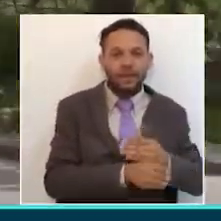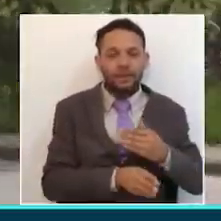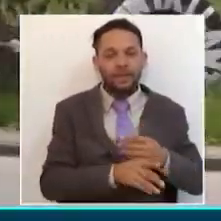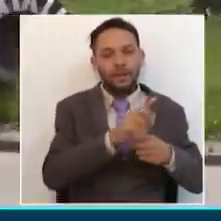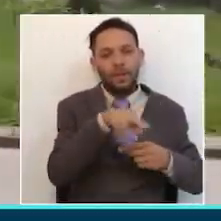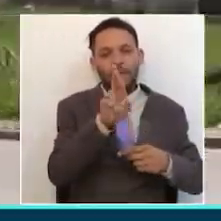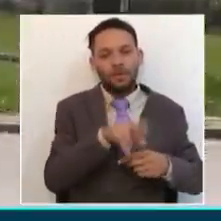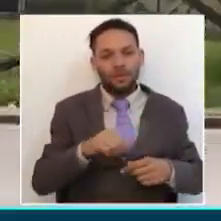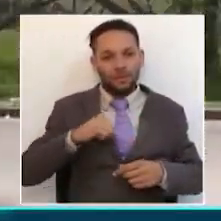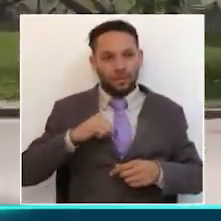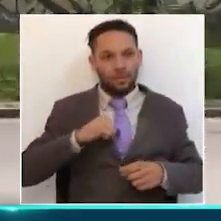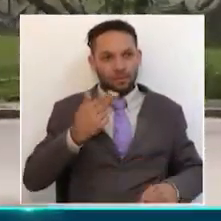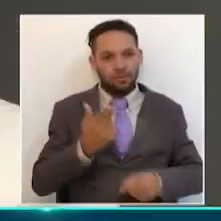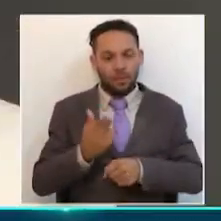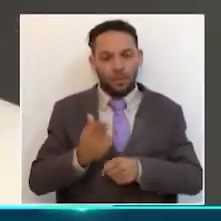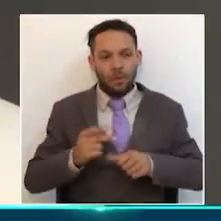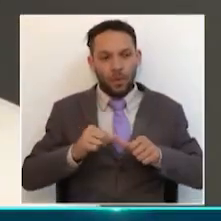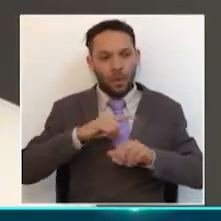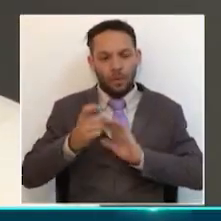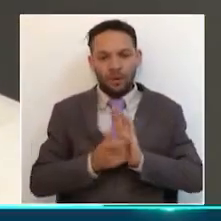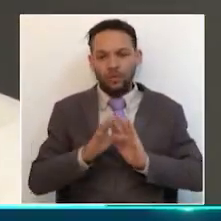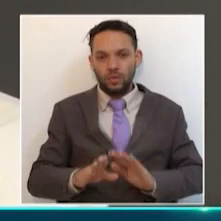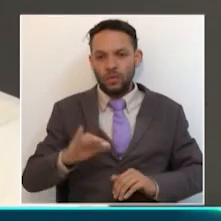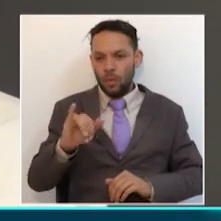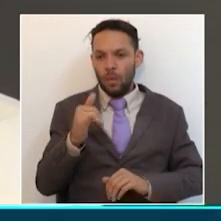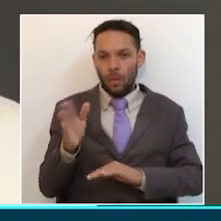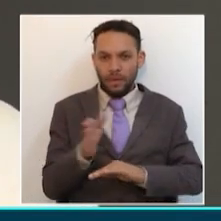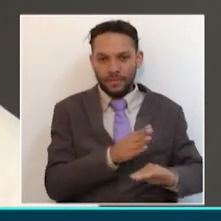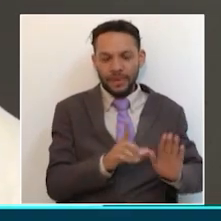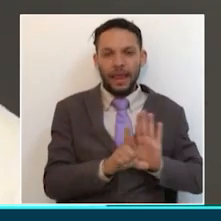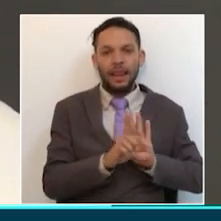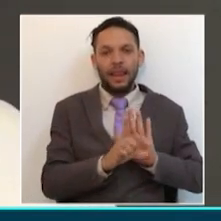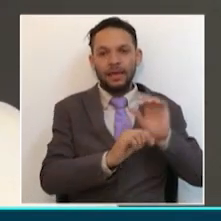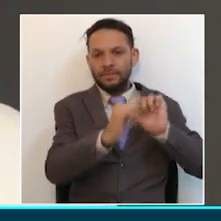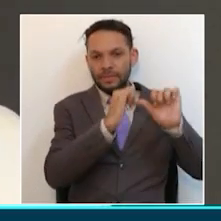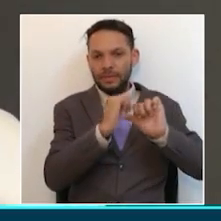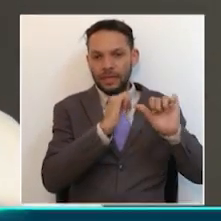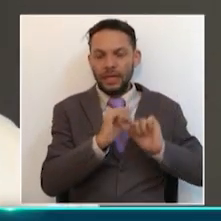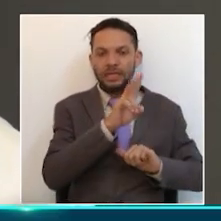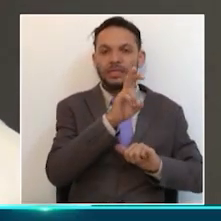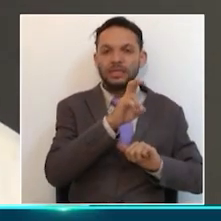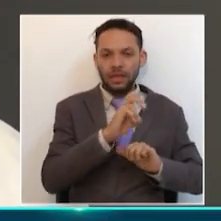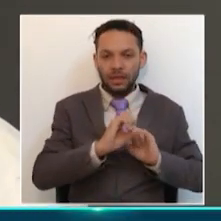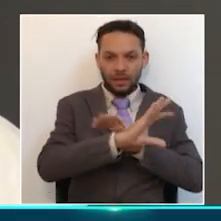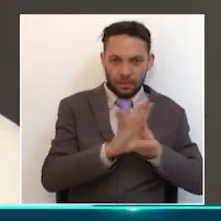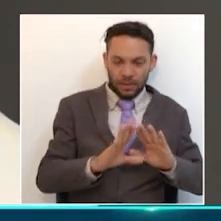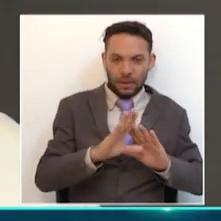porte de armas todo el jueves. Ley seca se ha decretado desde las 7 de la mañana de mañana jueves